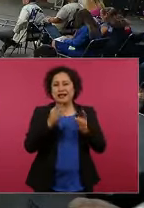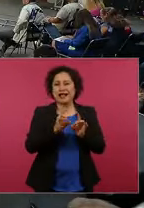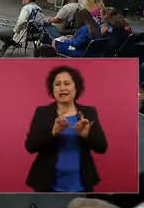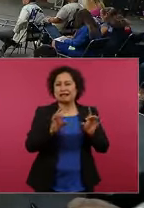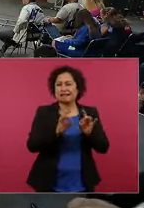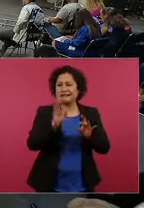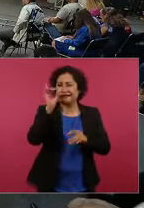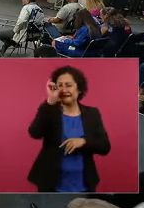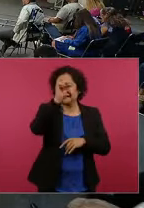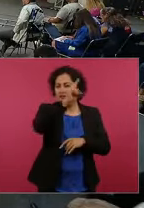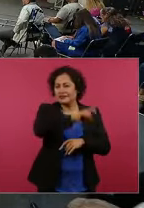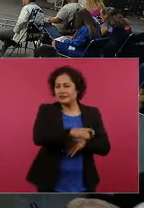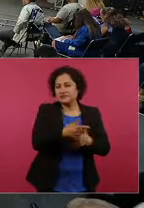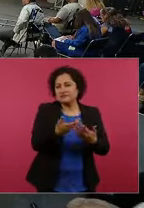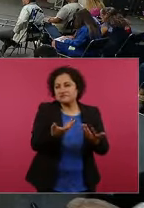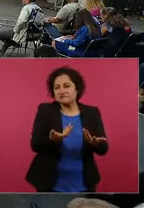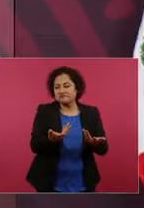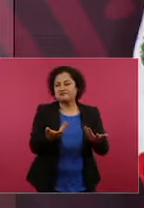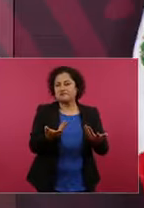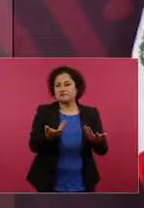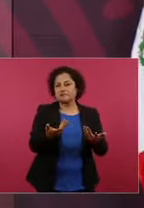no se me olvida,